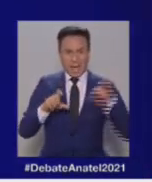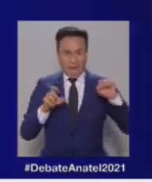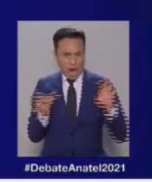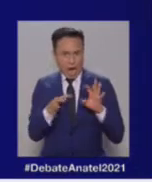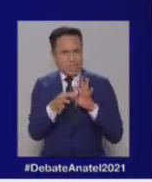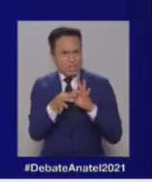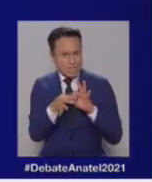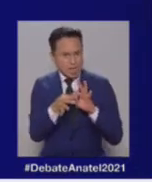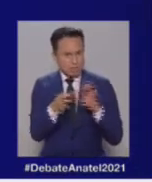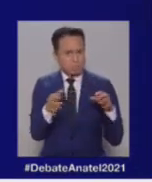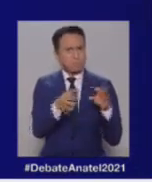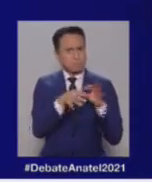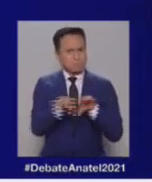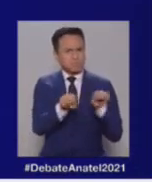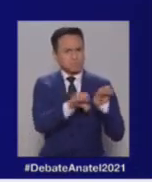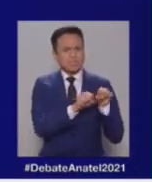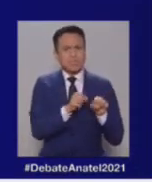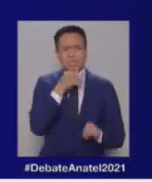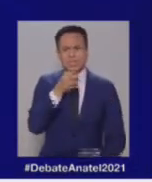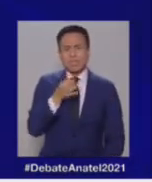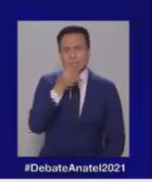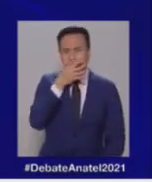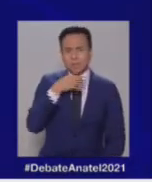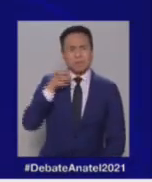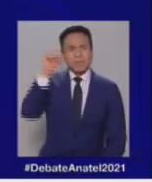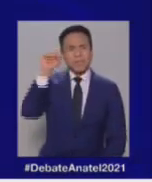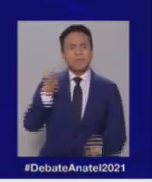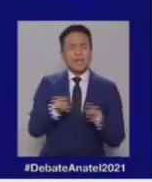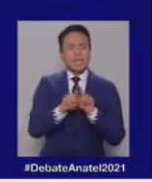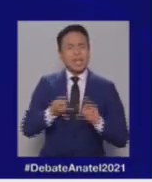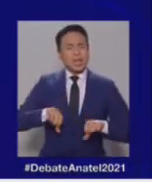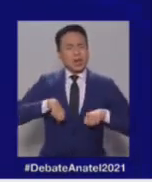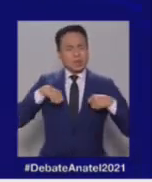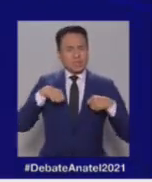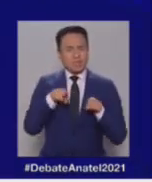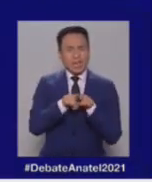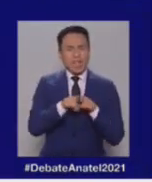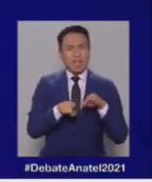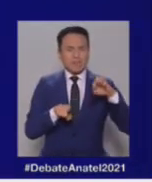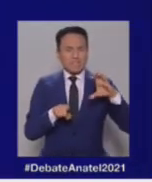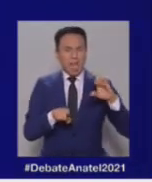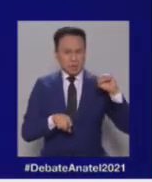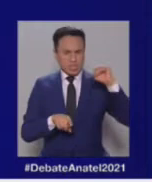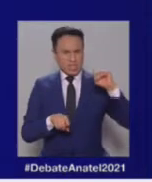hoy a este aprendiz de dictador que es Sebastián Piñera. Así lo calificó Artés.